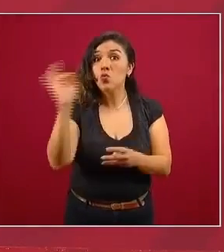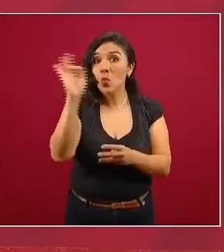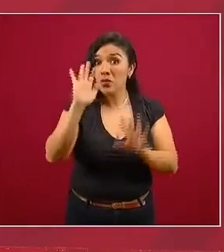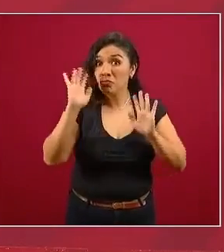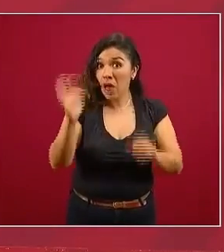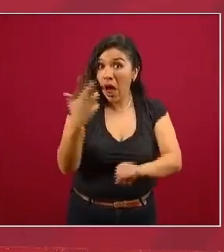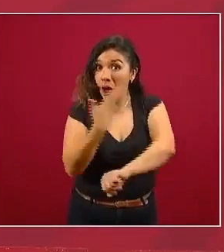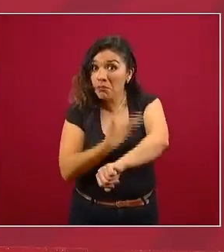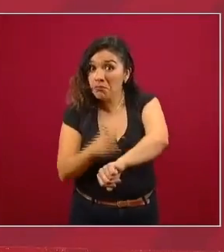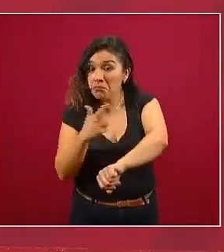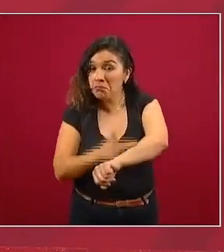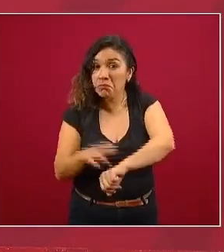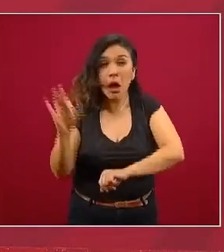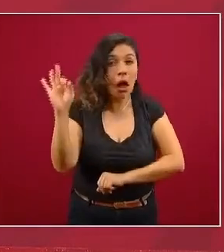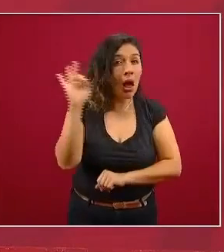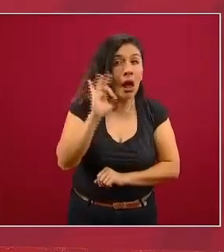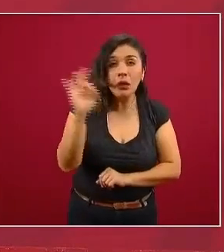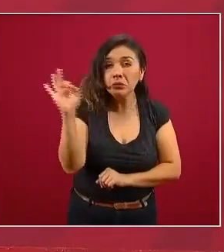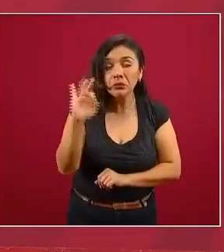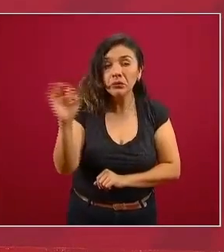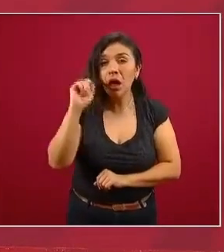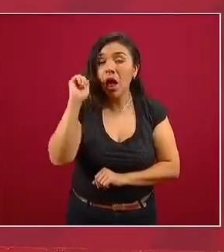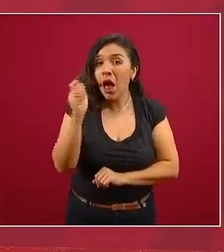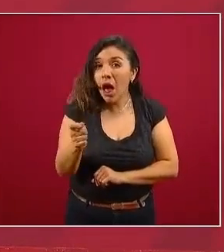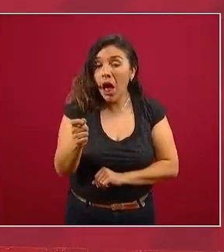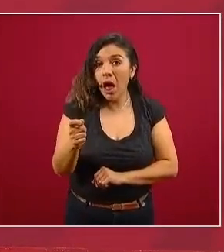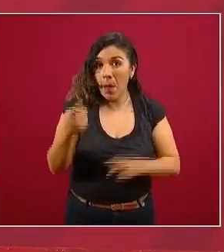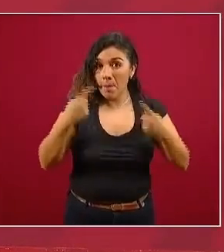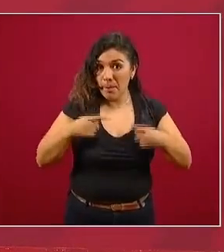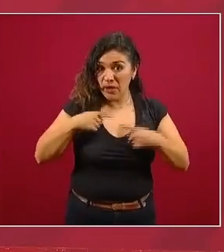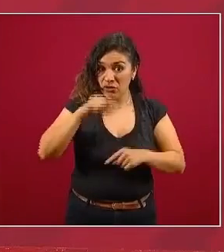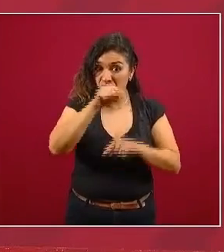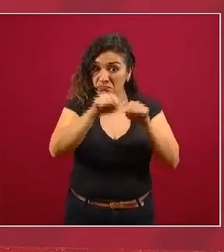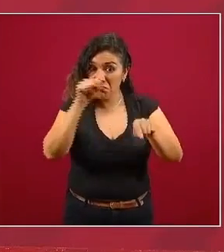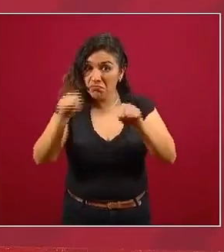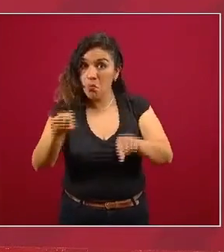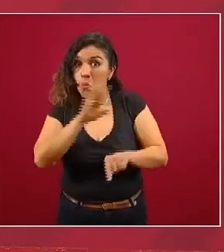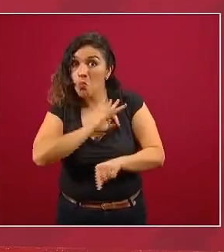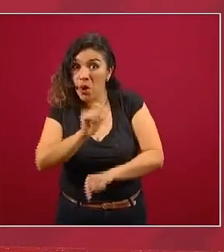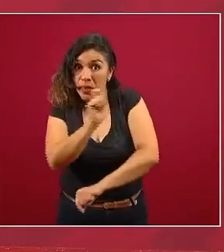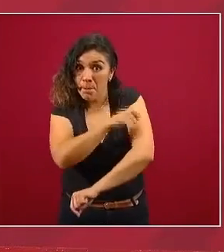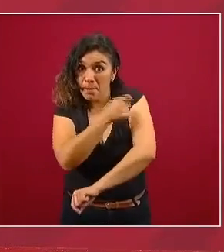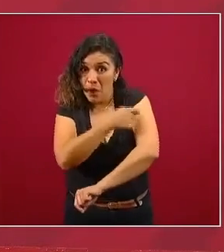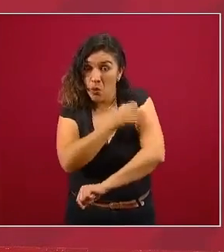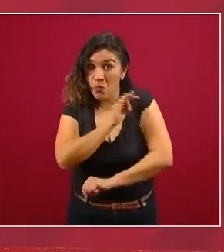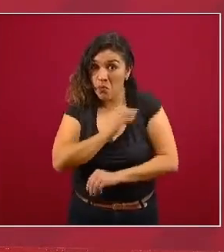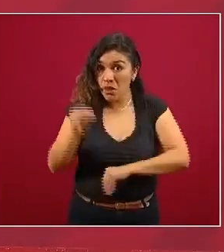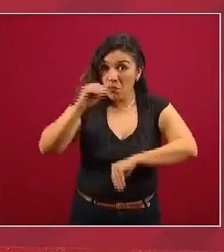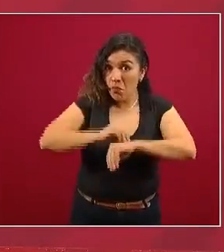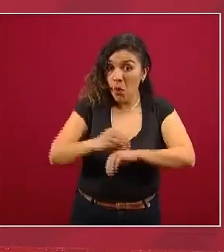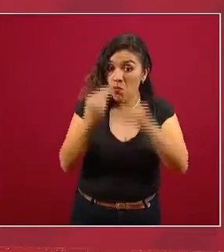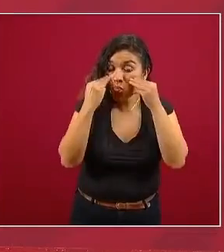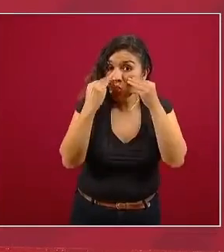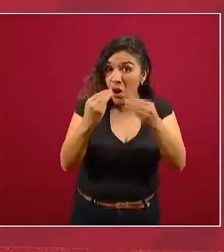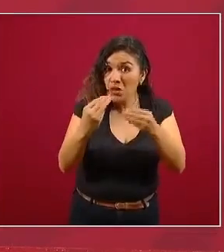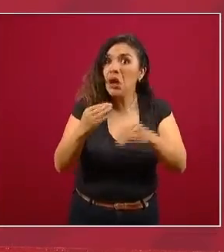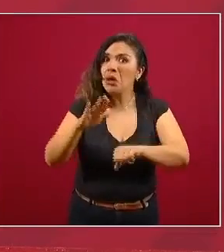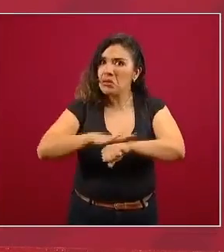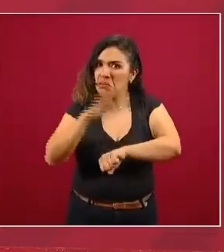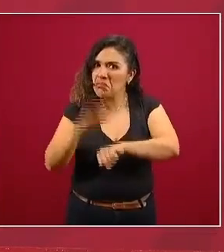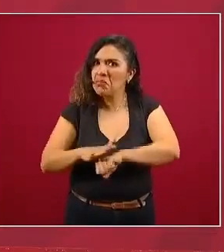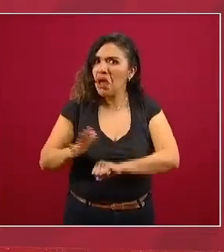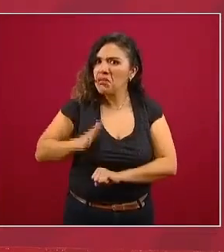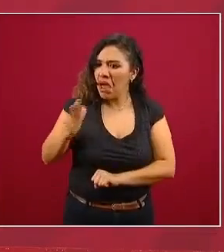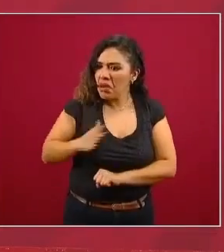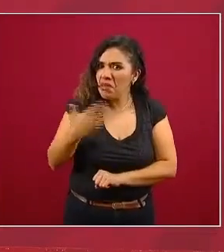momento, y sí y solo si, los candidatos a vacunas demuestran tener eficacia, calidad